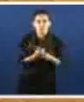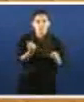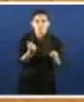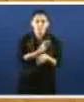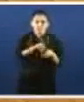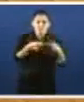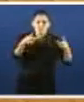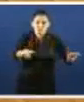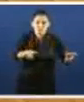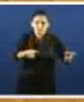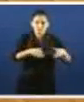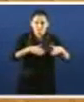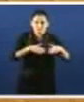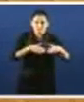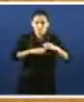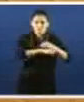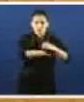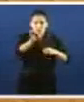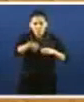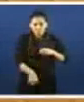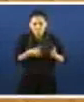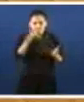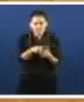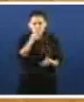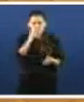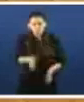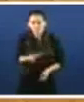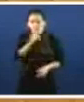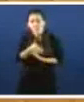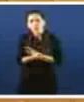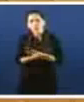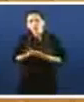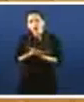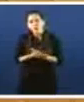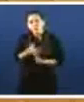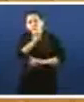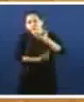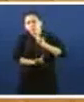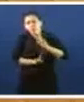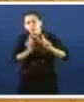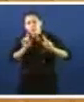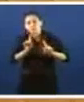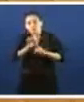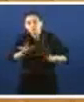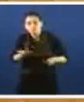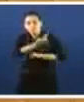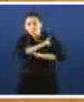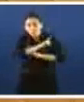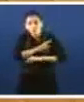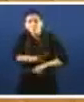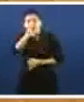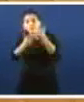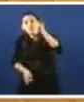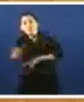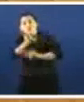E hoxe un día moi acaído para falar de como o Partido Popular fala de preocupación por os desempregados pero toma decisións que elevan a